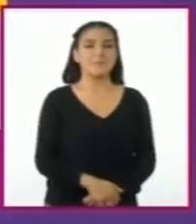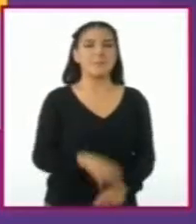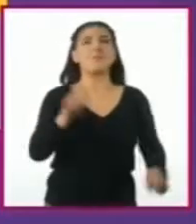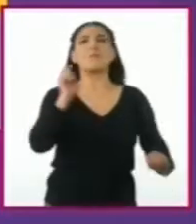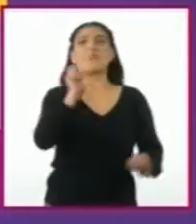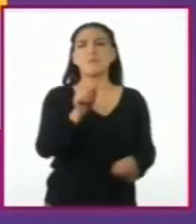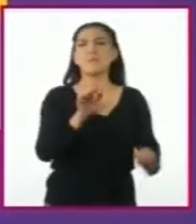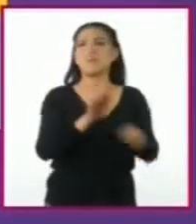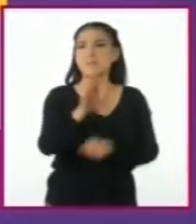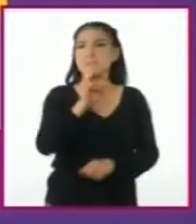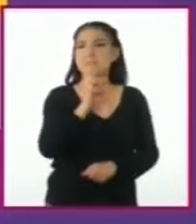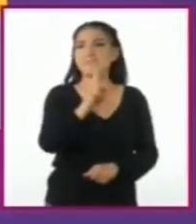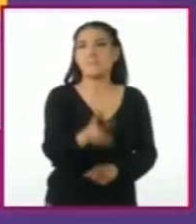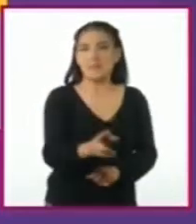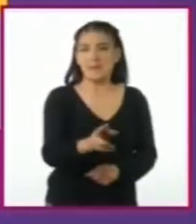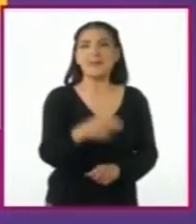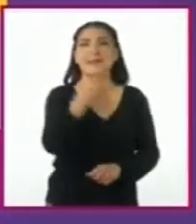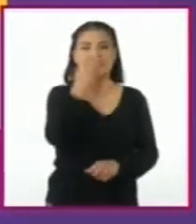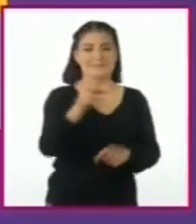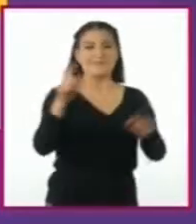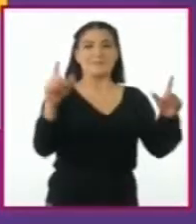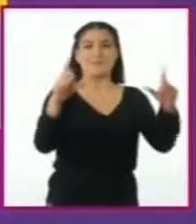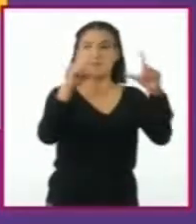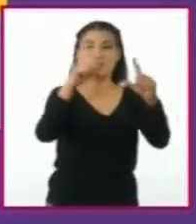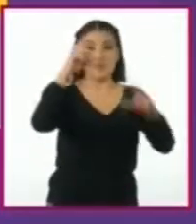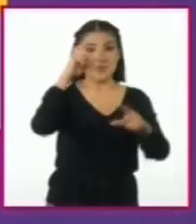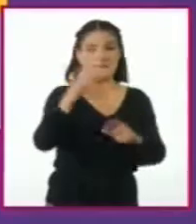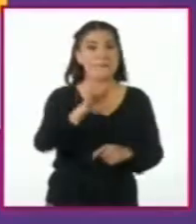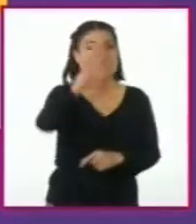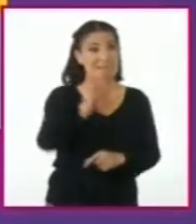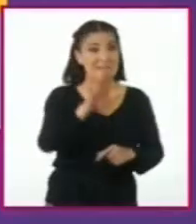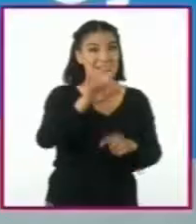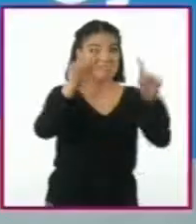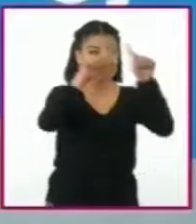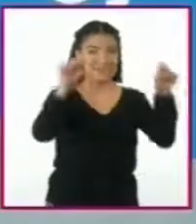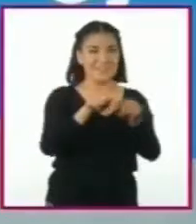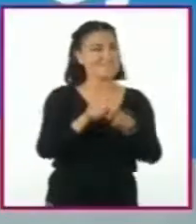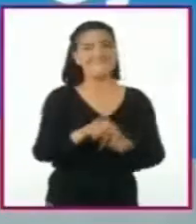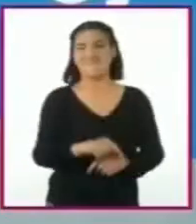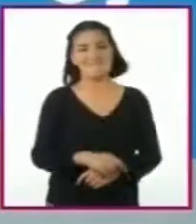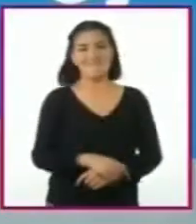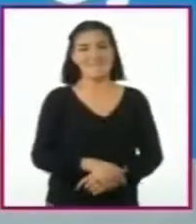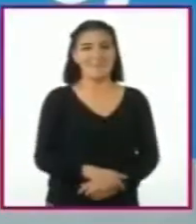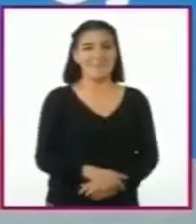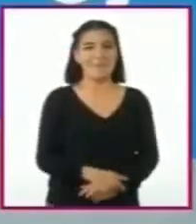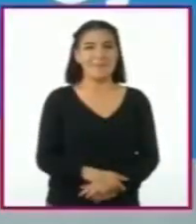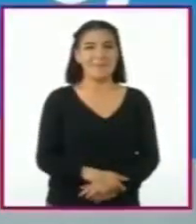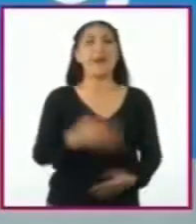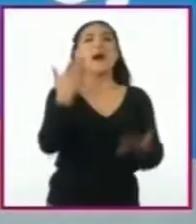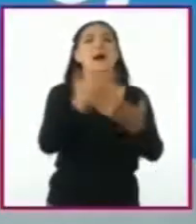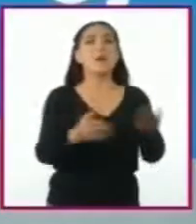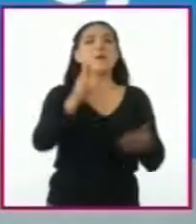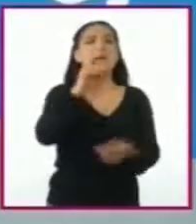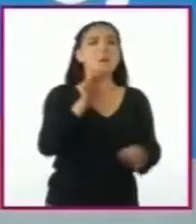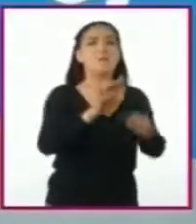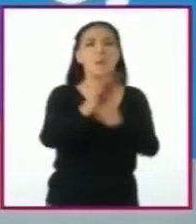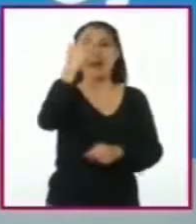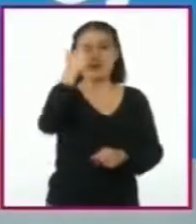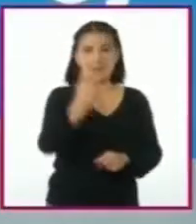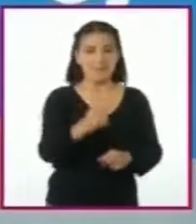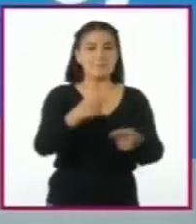nos indica que estas dos fotografías no son semejantes. Obtengamos ahora las razones de los